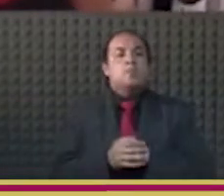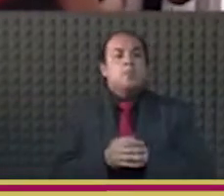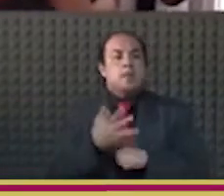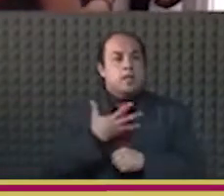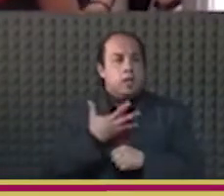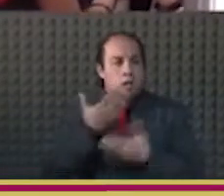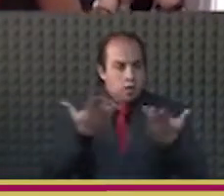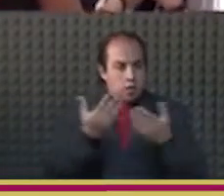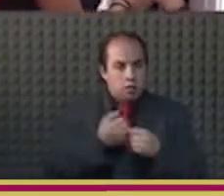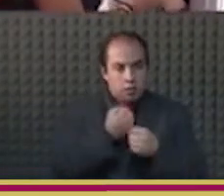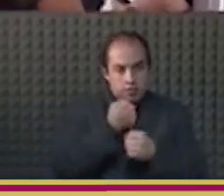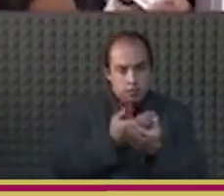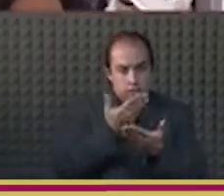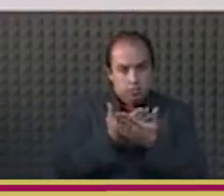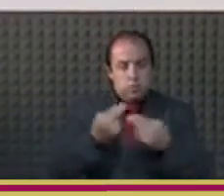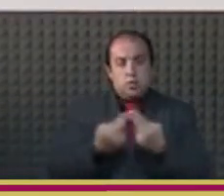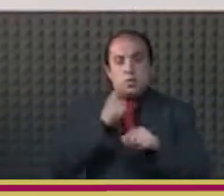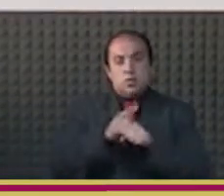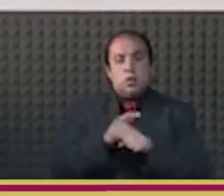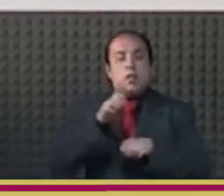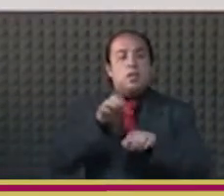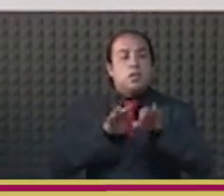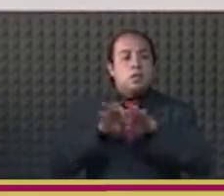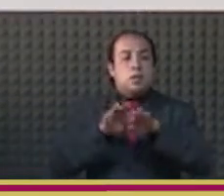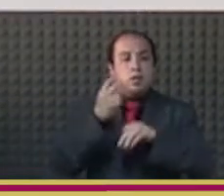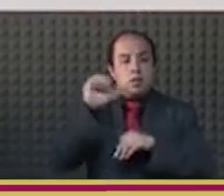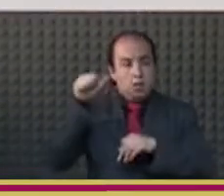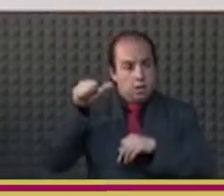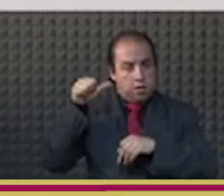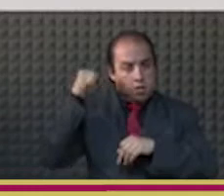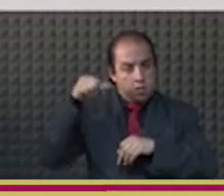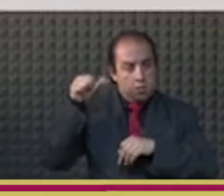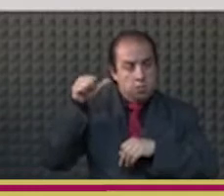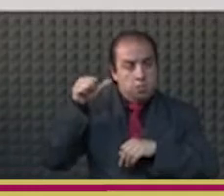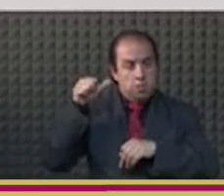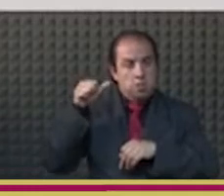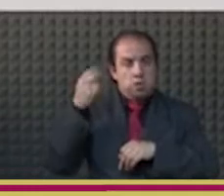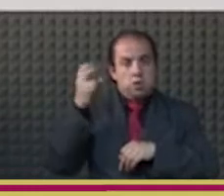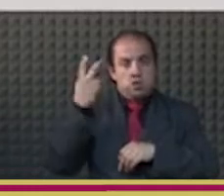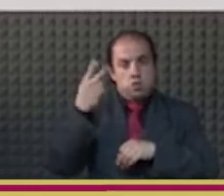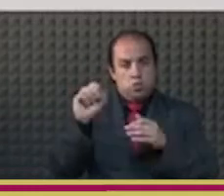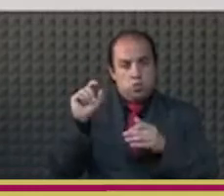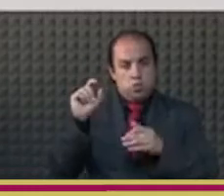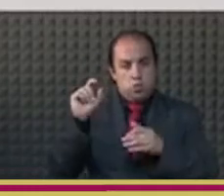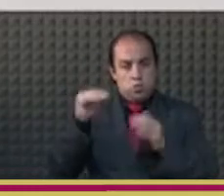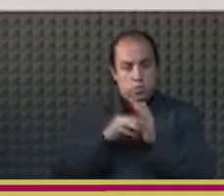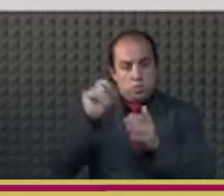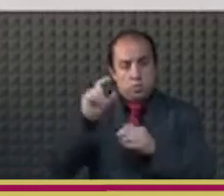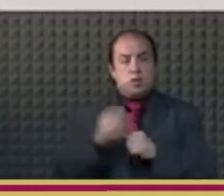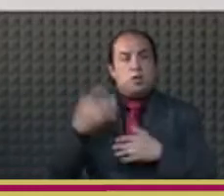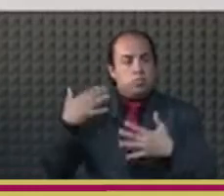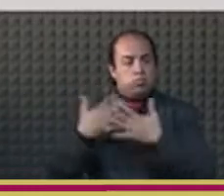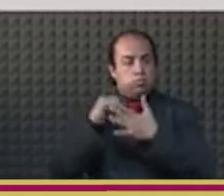Servicio Nacional de Empleo. De abril del 2020 a julio del presente año, se brindó la atención a